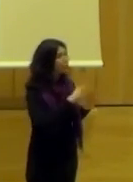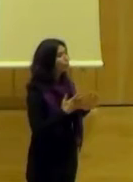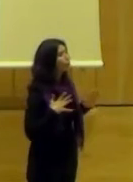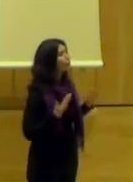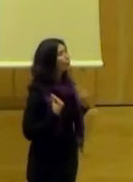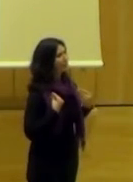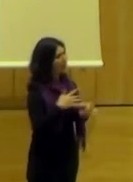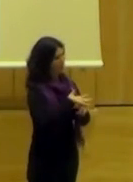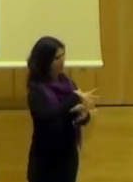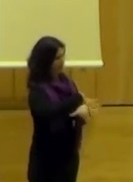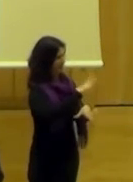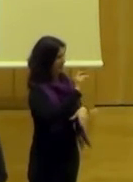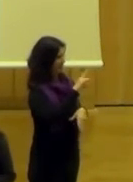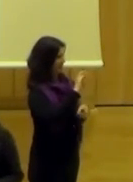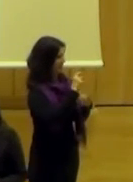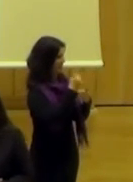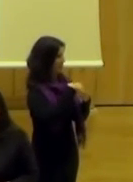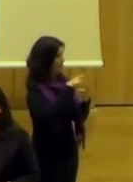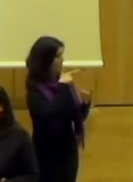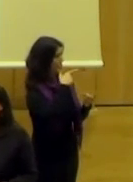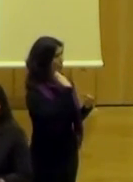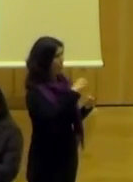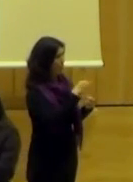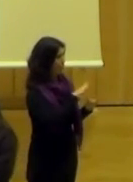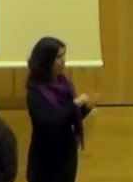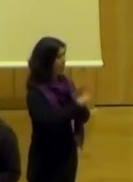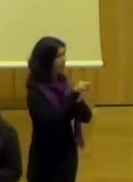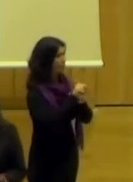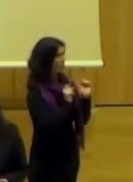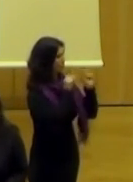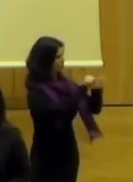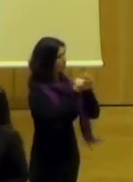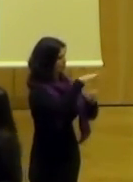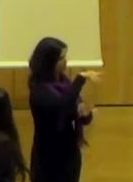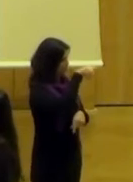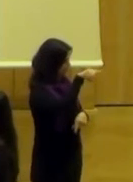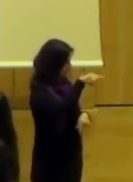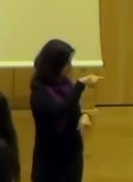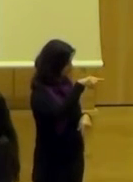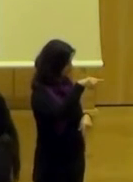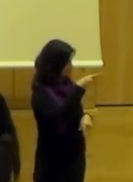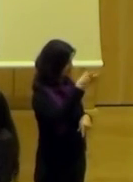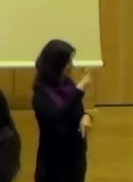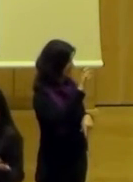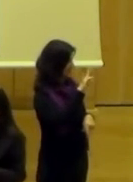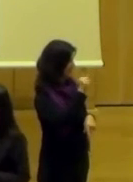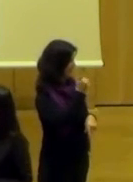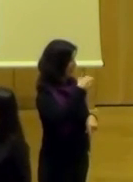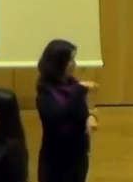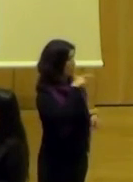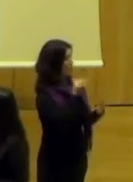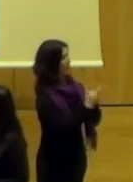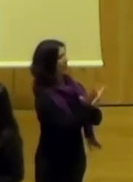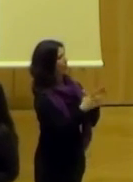su vida en Casería de Montijo, porque muchos chavales del Distrito Norte van a Casería de Montijo a hacer su